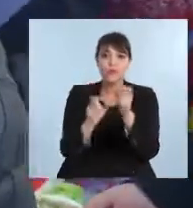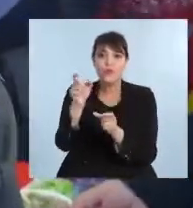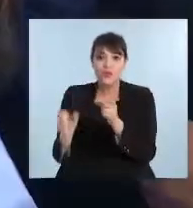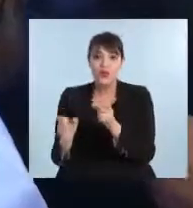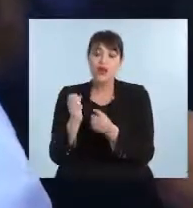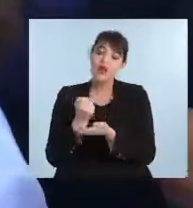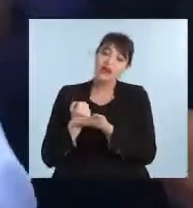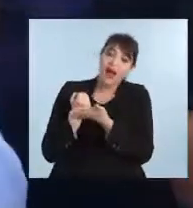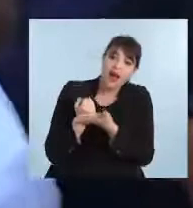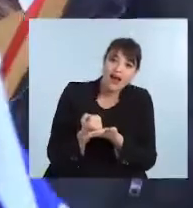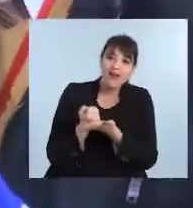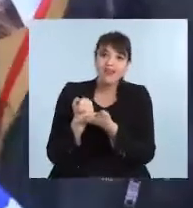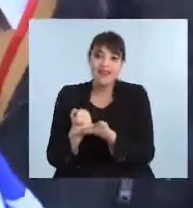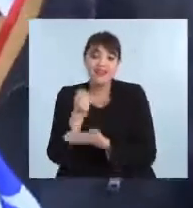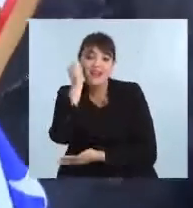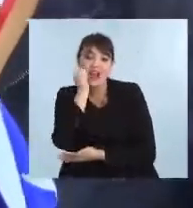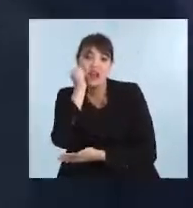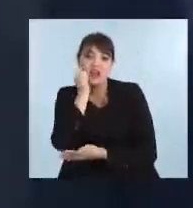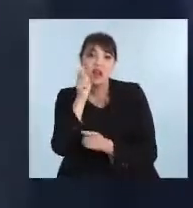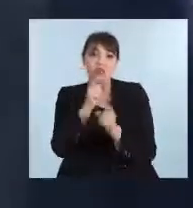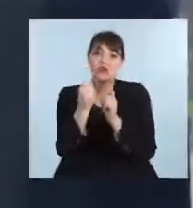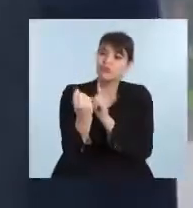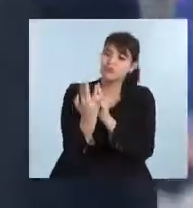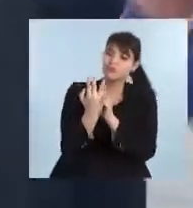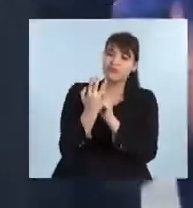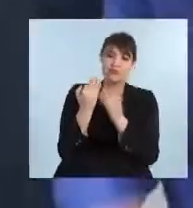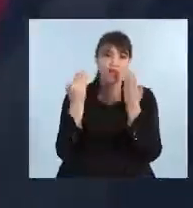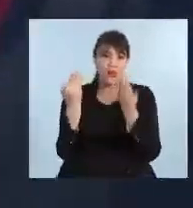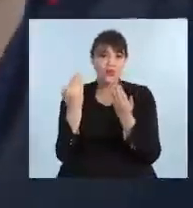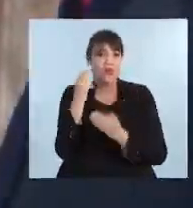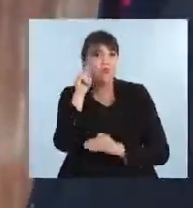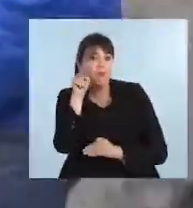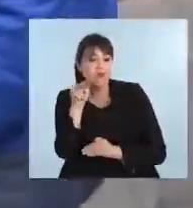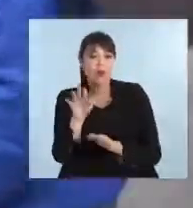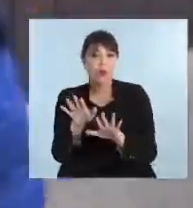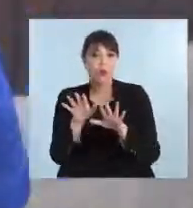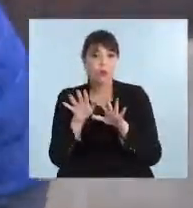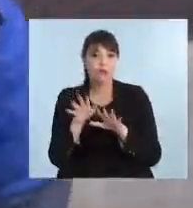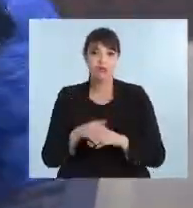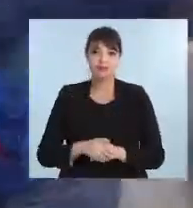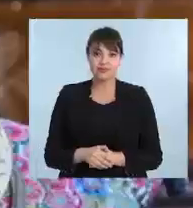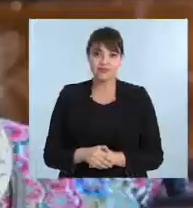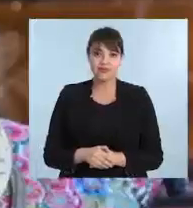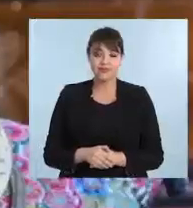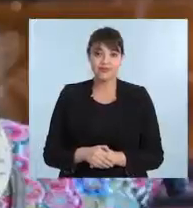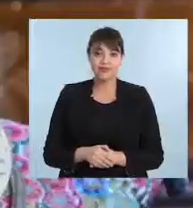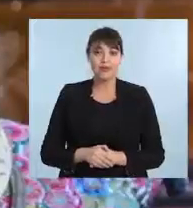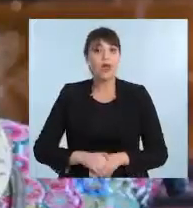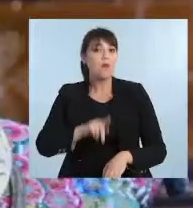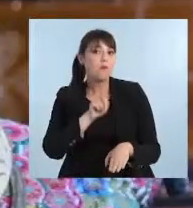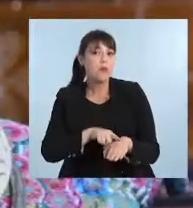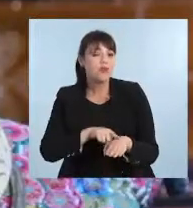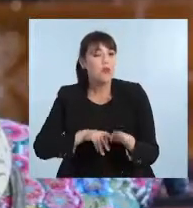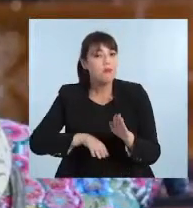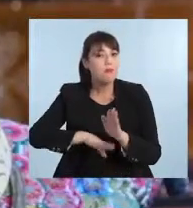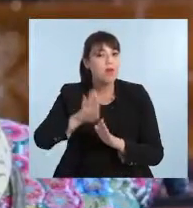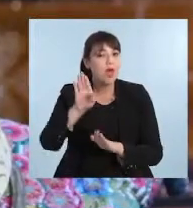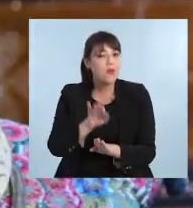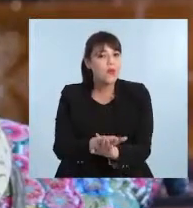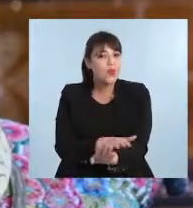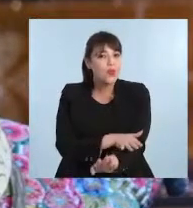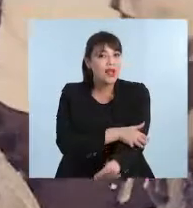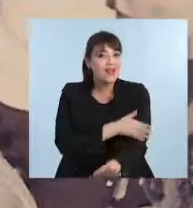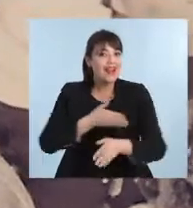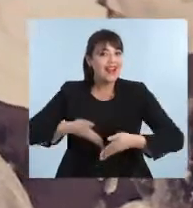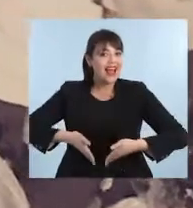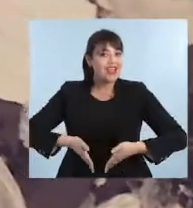acercaba y la calidez, el tiempo que él dedicaba a todos aquellos que se acercaban a saludarlo. El momento